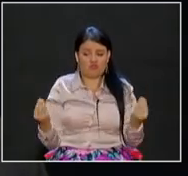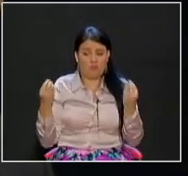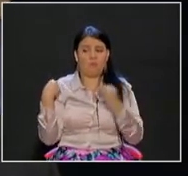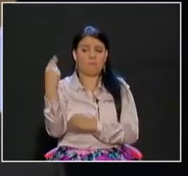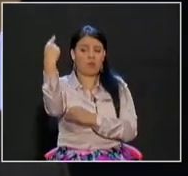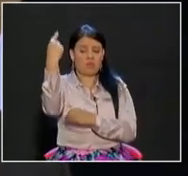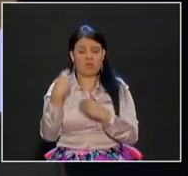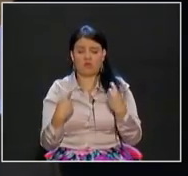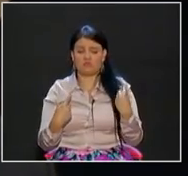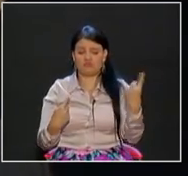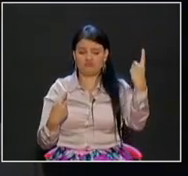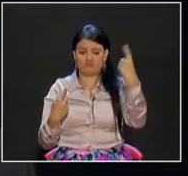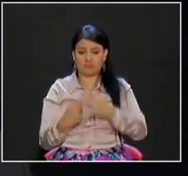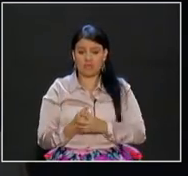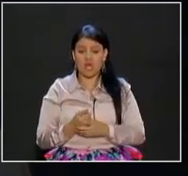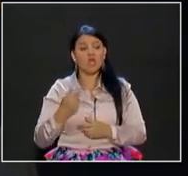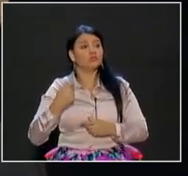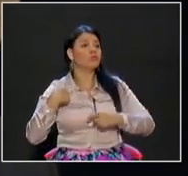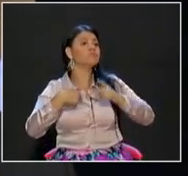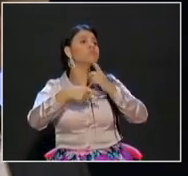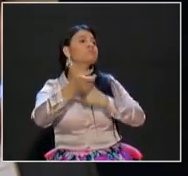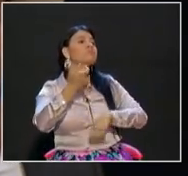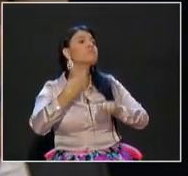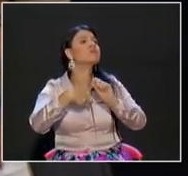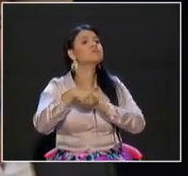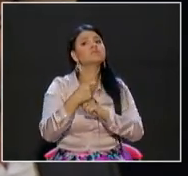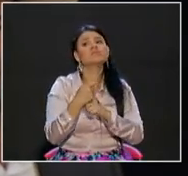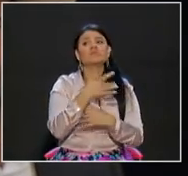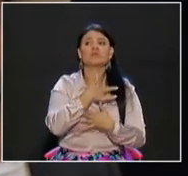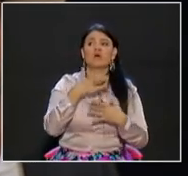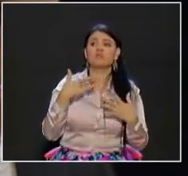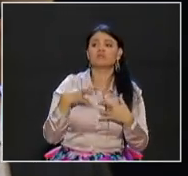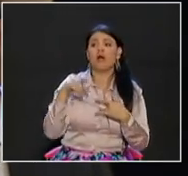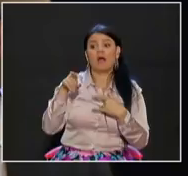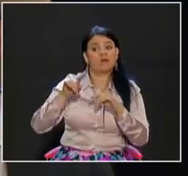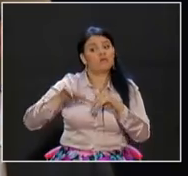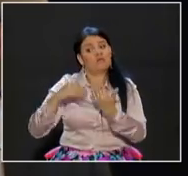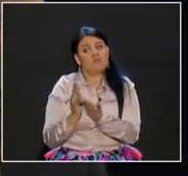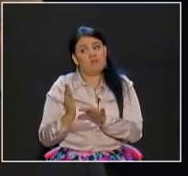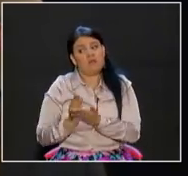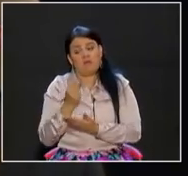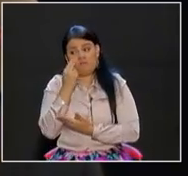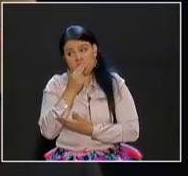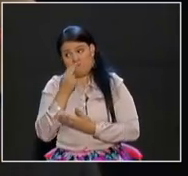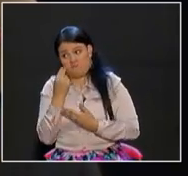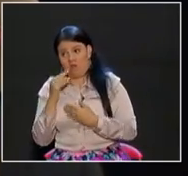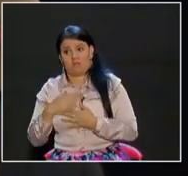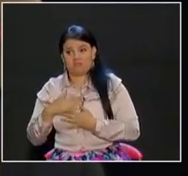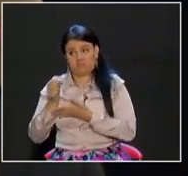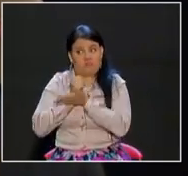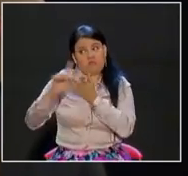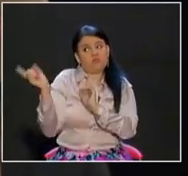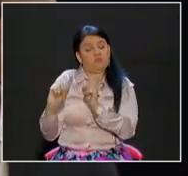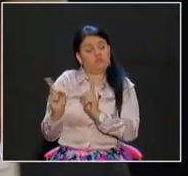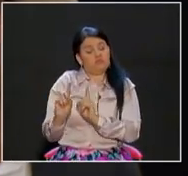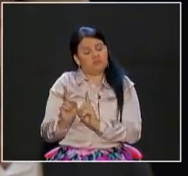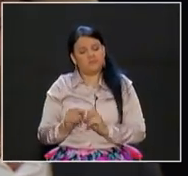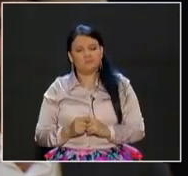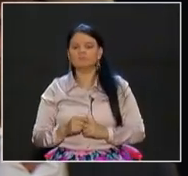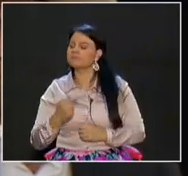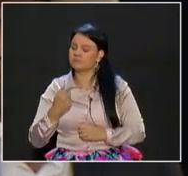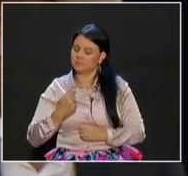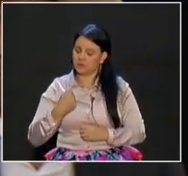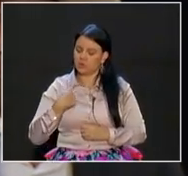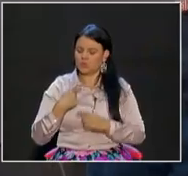gobierno tratando de vender la salud de privatizar la educación ni mucho menos de acabar con los recursos públicos en función de